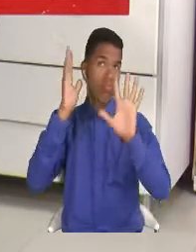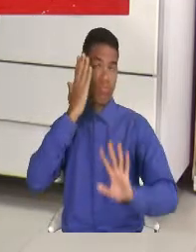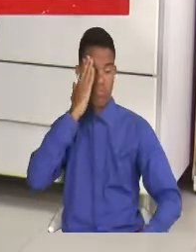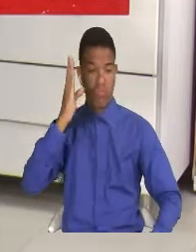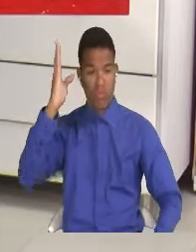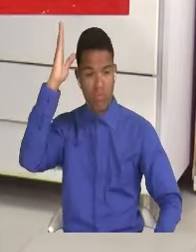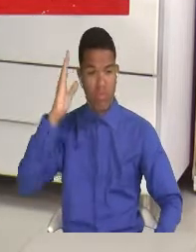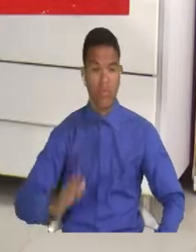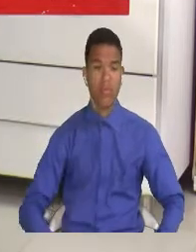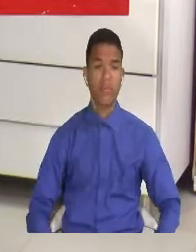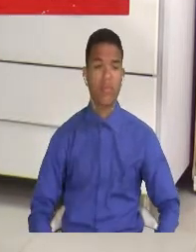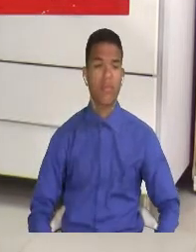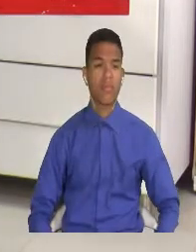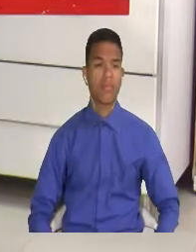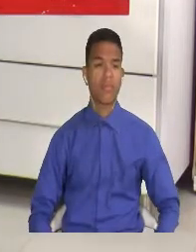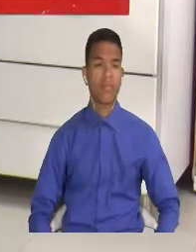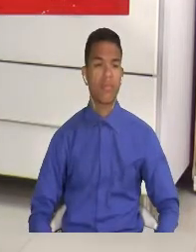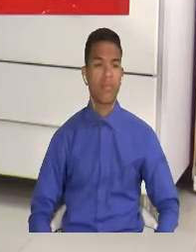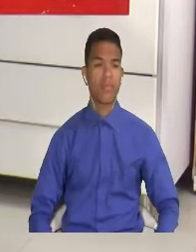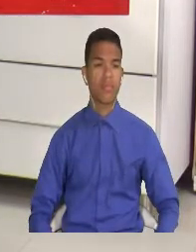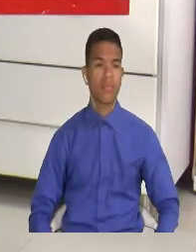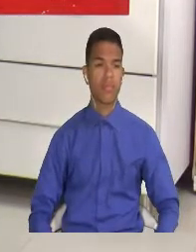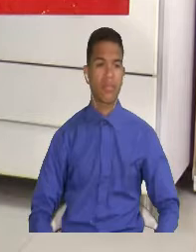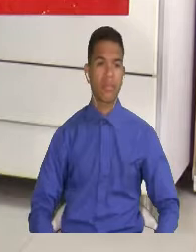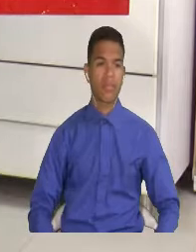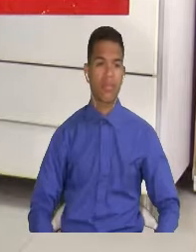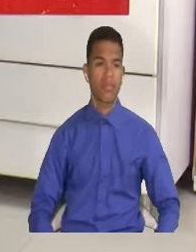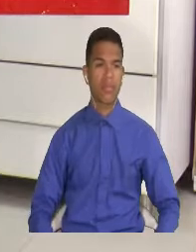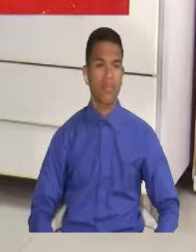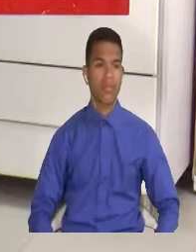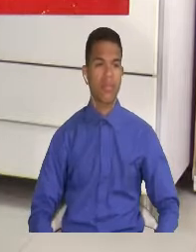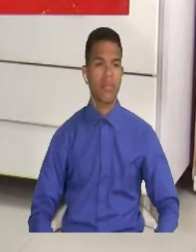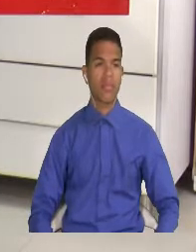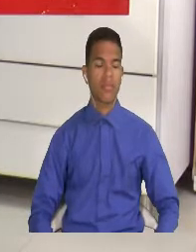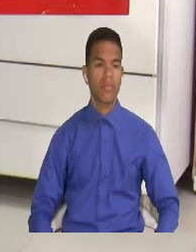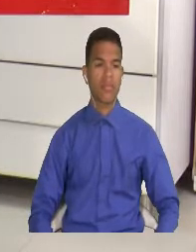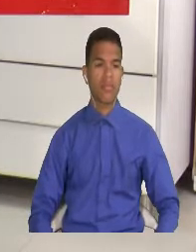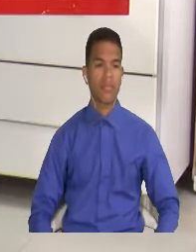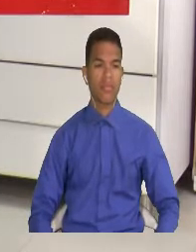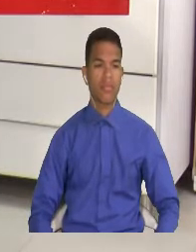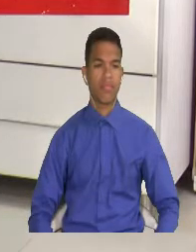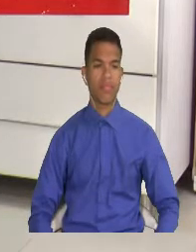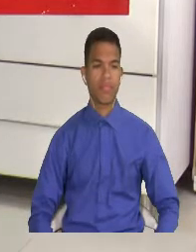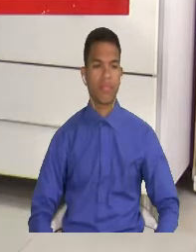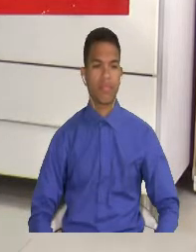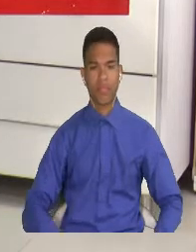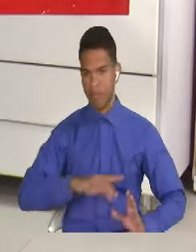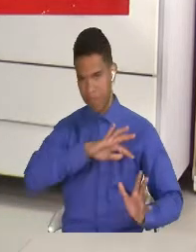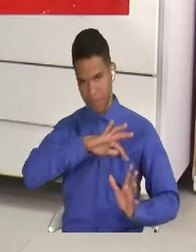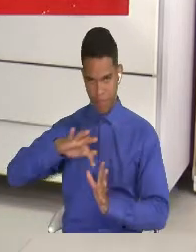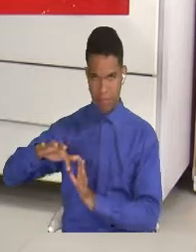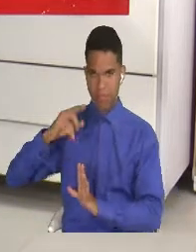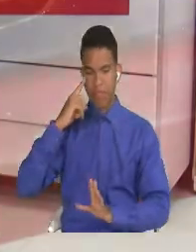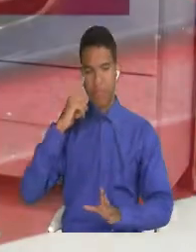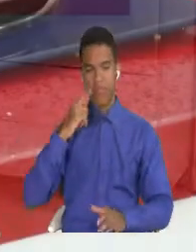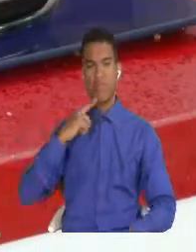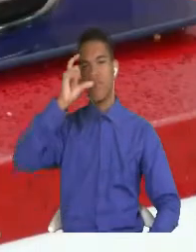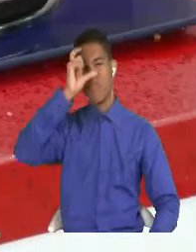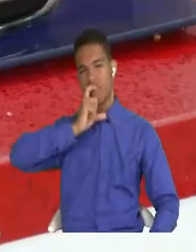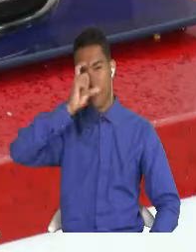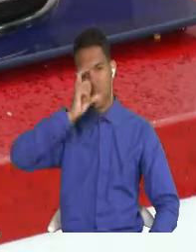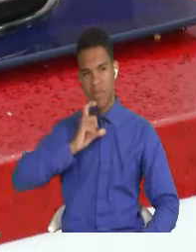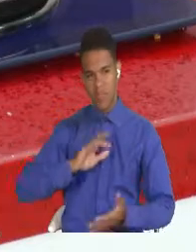nada que decir al tema porque Dios sabrá cómo hizo sus cosas. Bueno, mi Roche, ¿estás haciendo? Voy a saltear nuestra tocineta, ¿sí? Ajá. Como ven, el